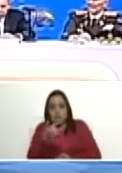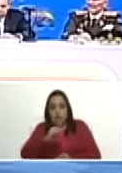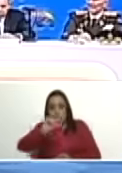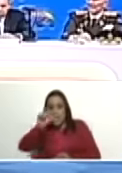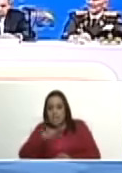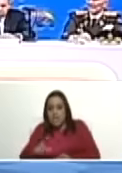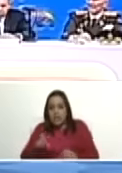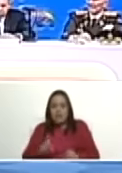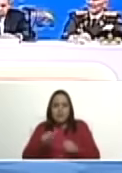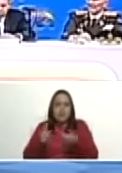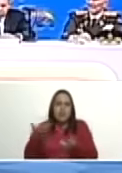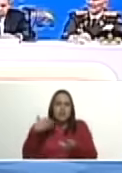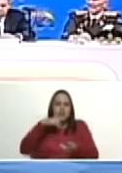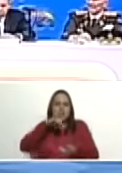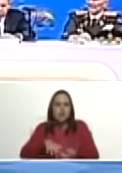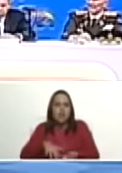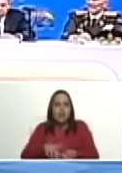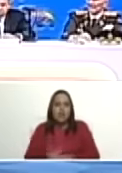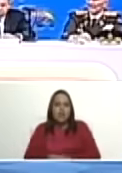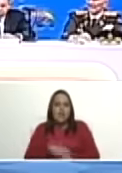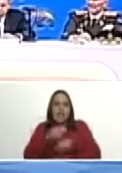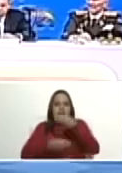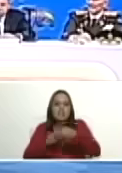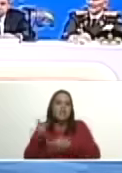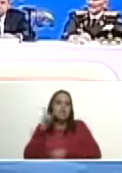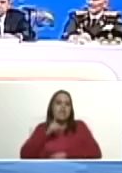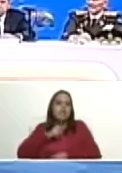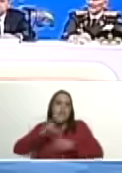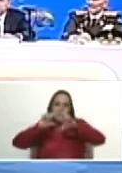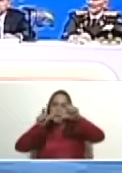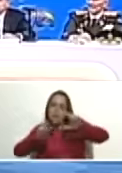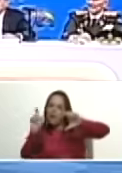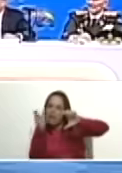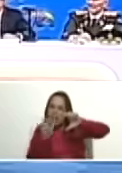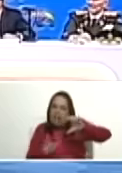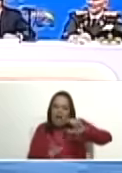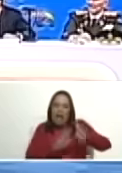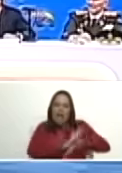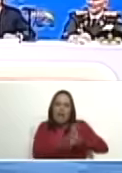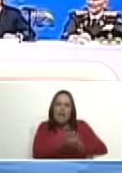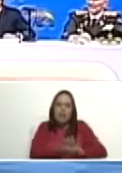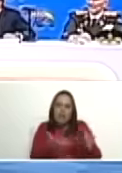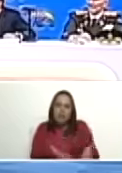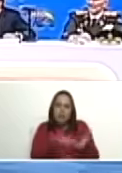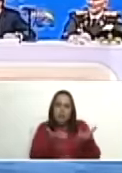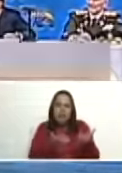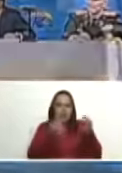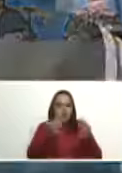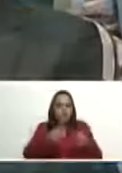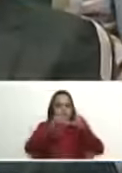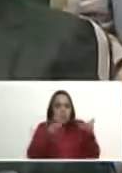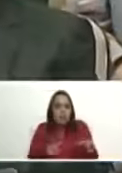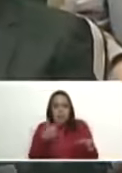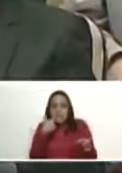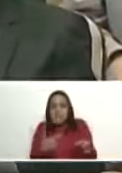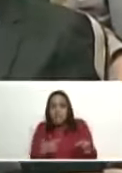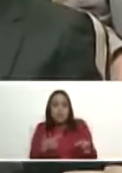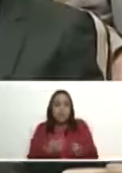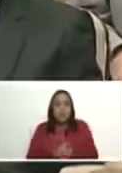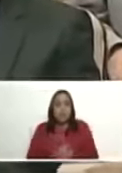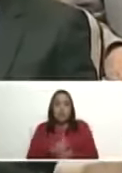línea original, falsificando mapas, destruyendo mapas originales y afirmando que su pretensión ya no